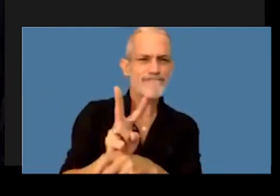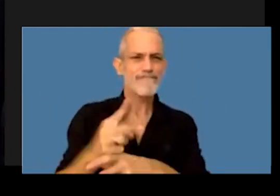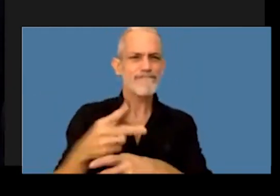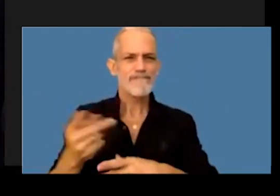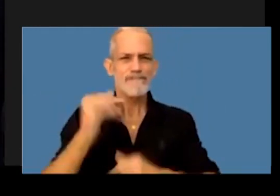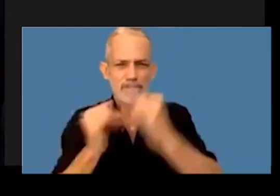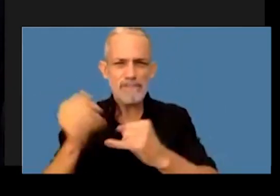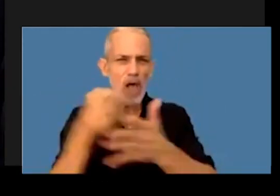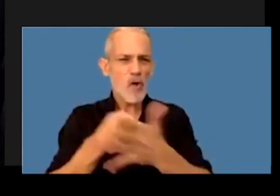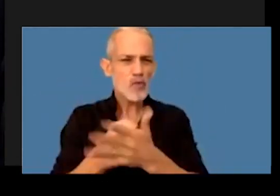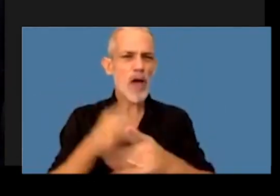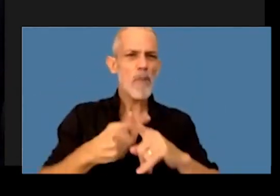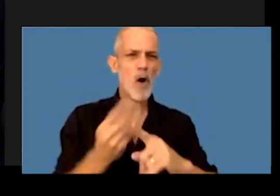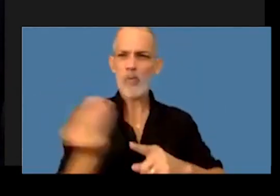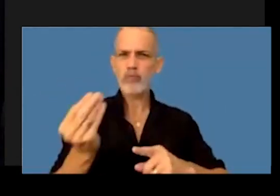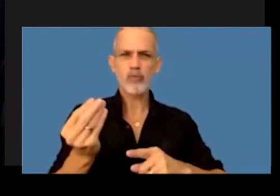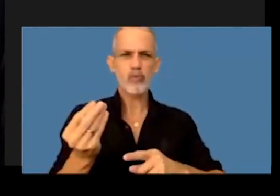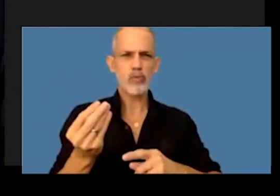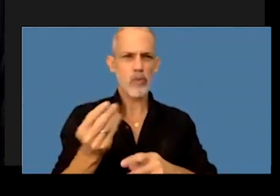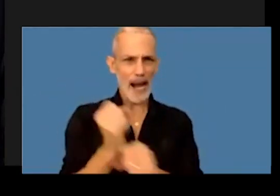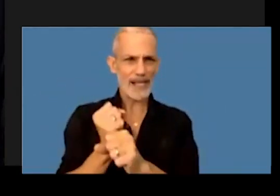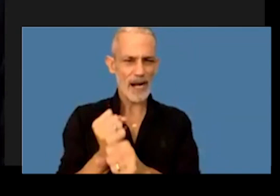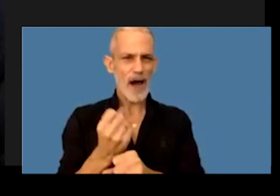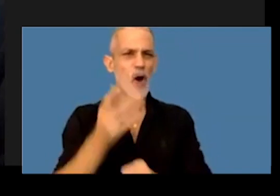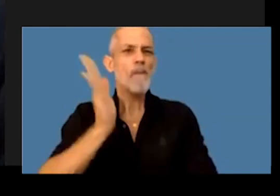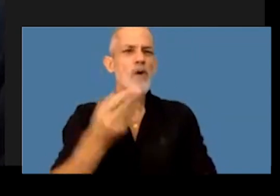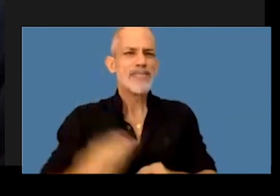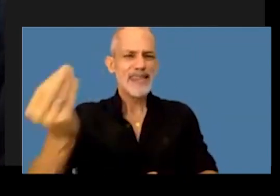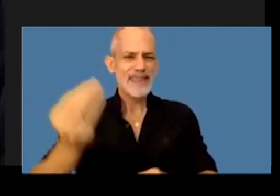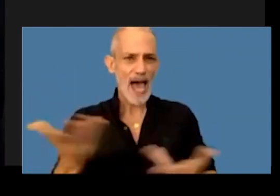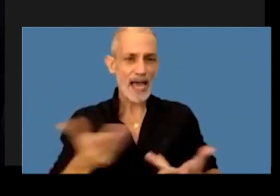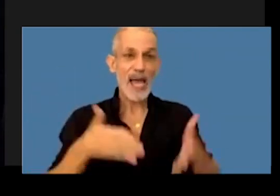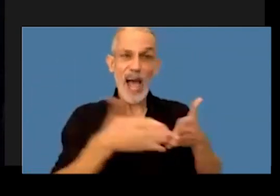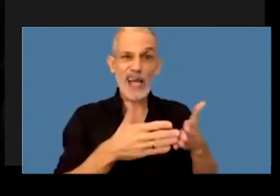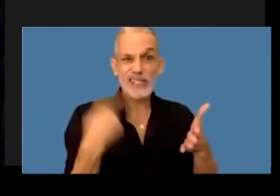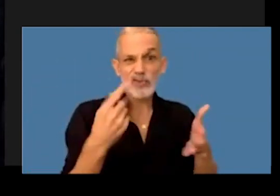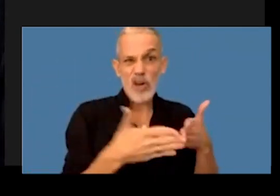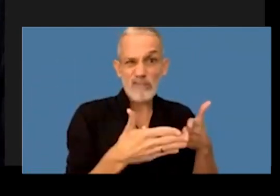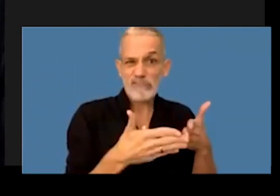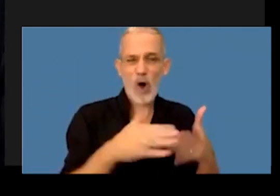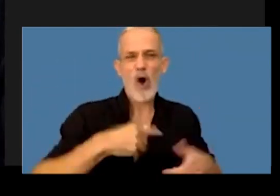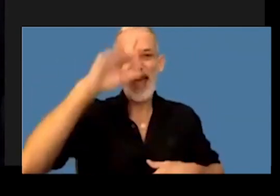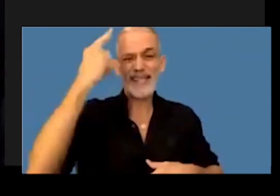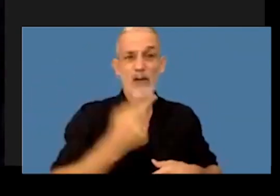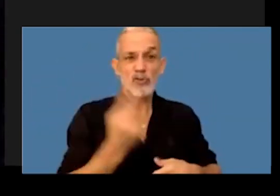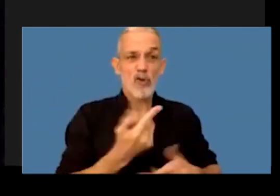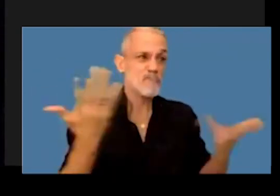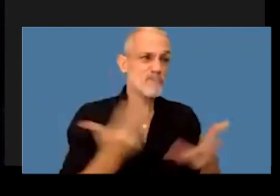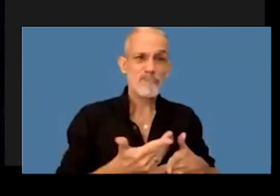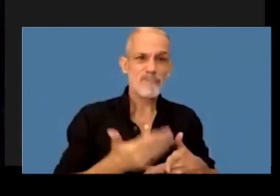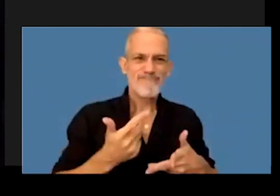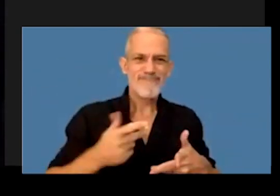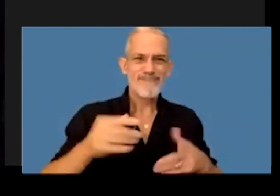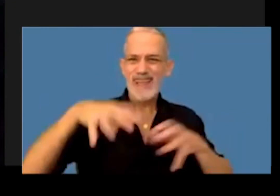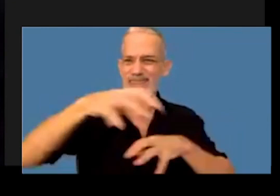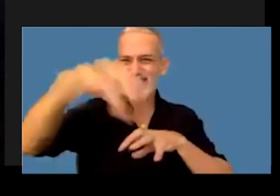cupo laboral, y demás es fundamental. Digo, la agencia sola o el Estado solo no puede resolver si en todos los sectores de la